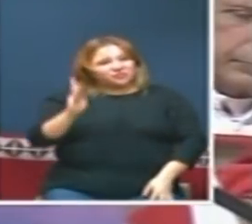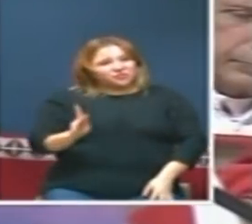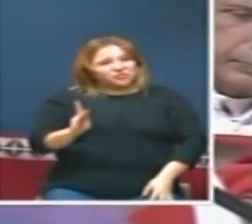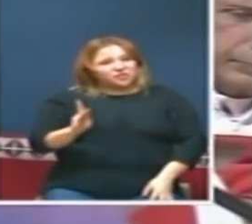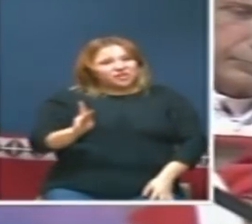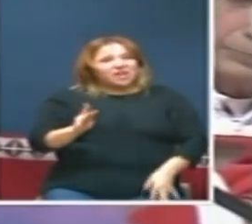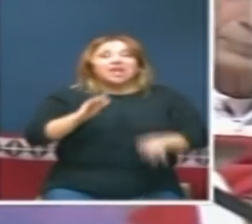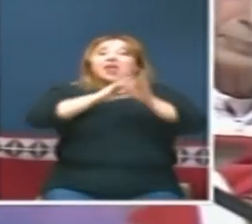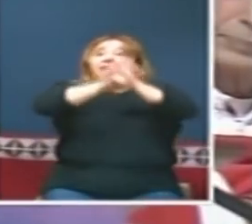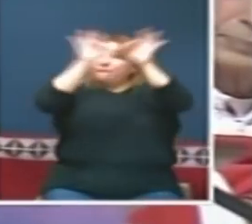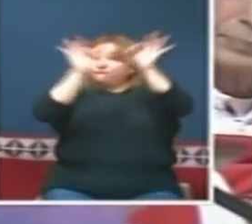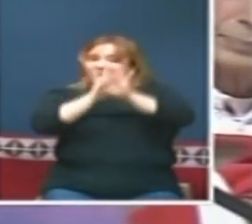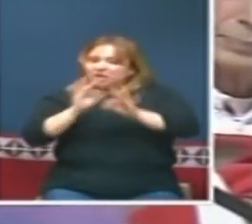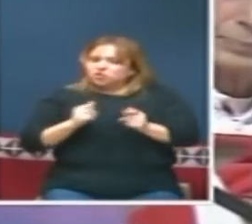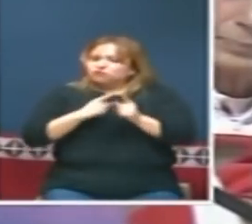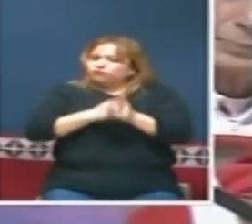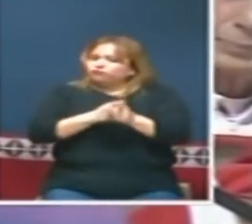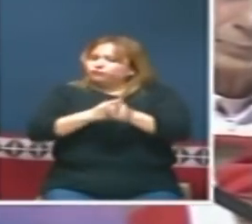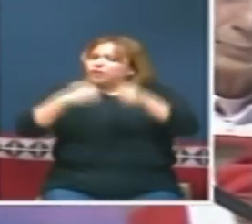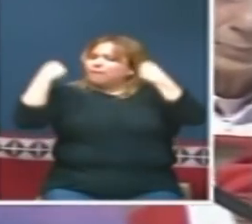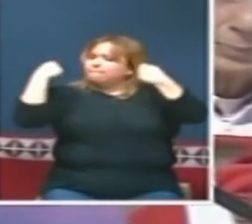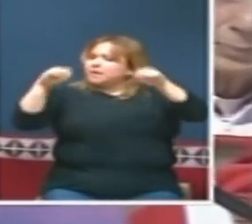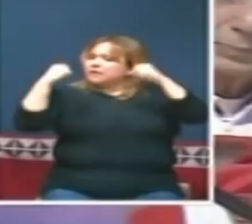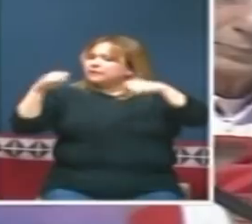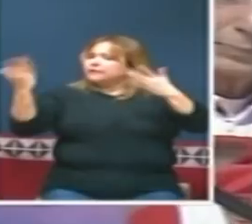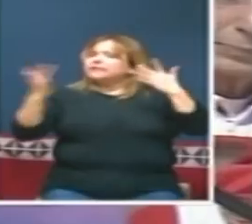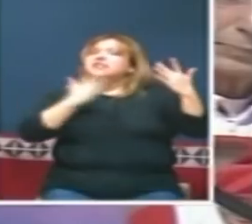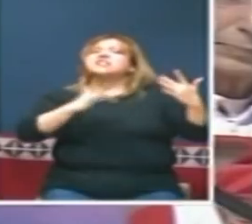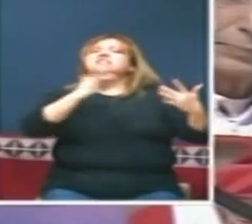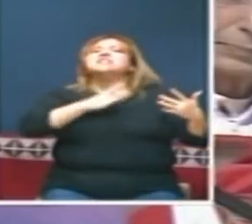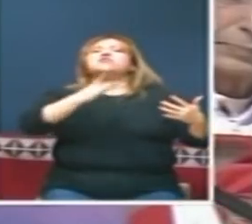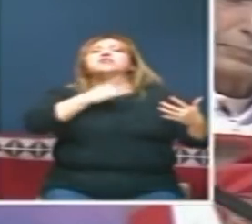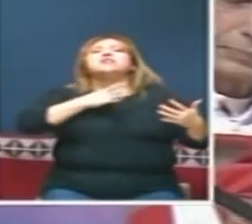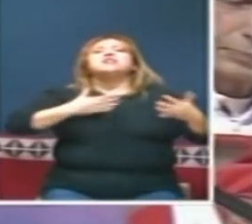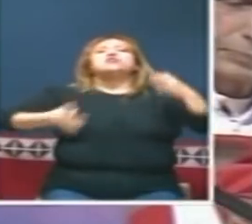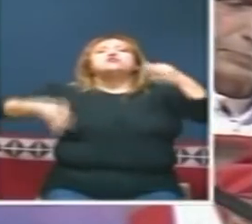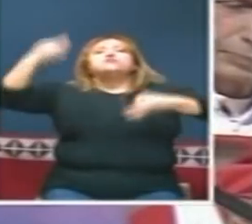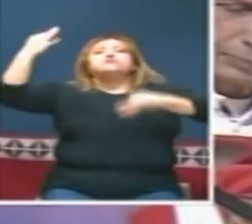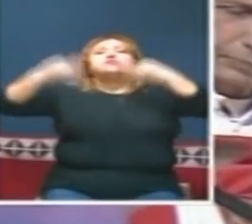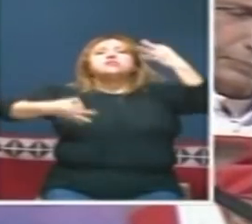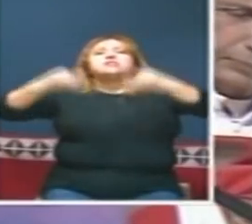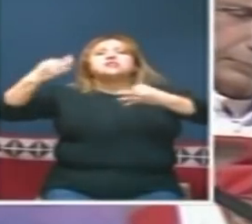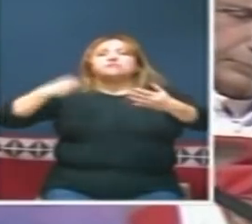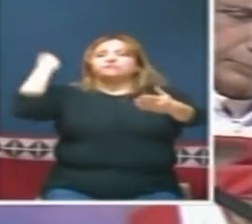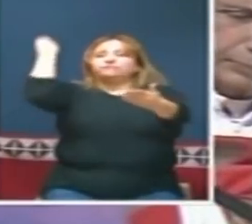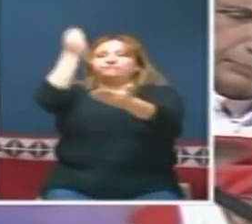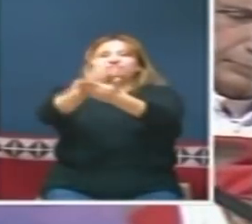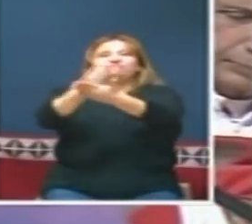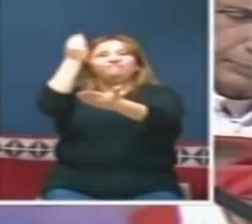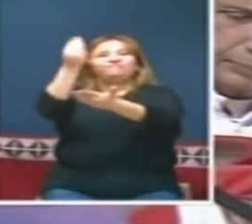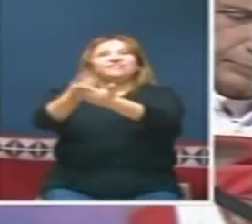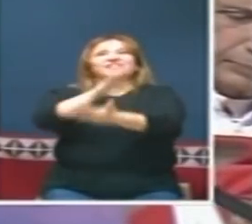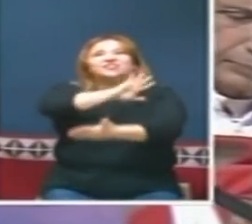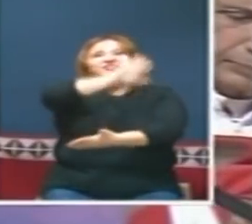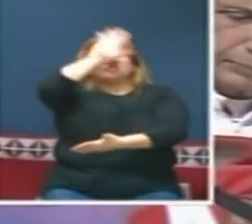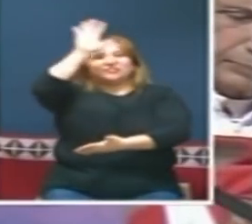Felices los que son perseguidos por practicar la justicia, porque a ellos les pertenece el reino de los